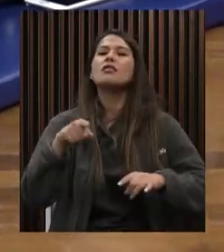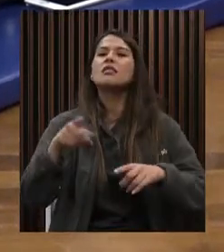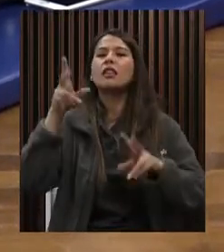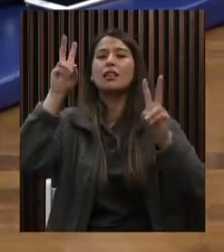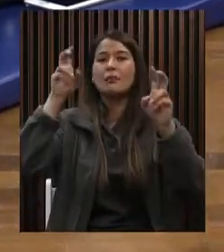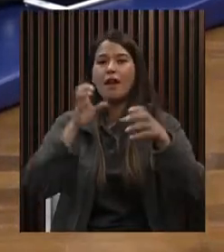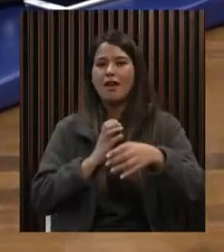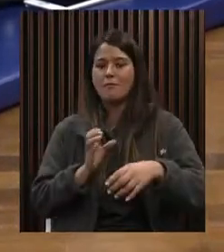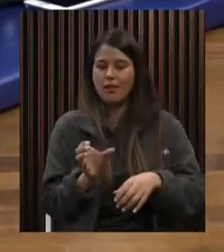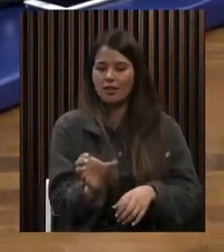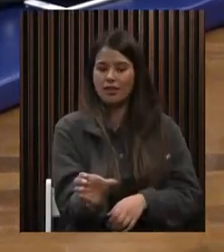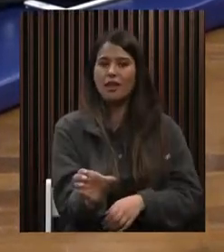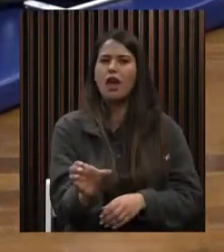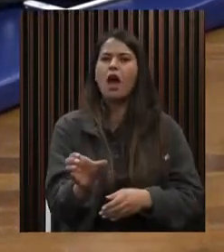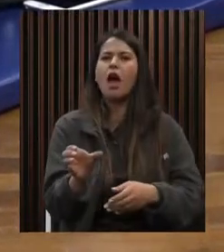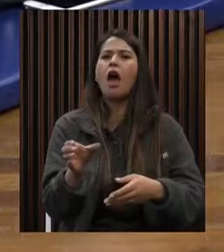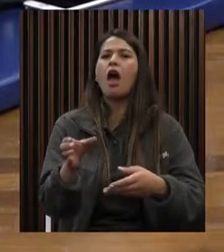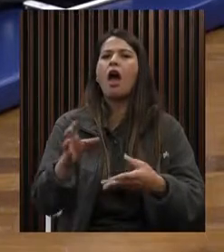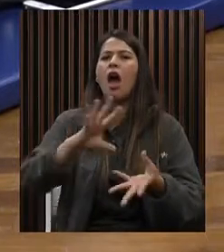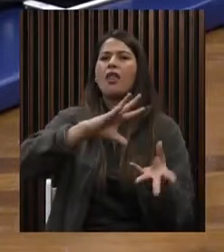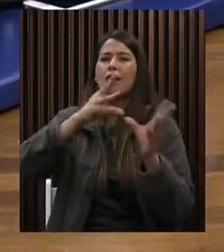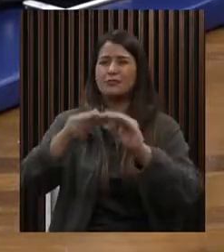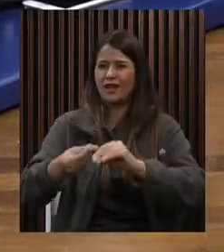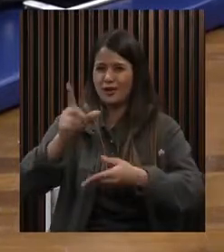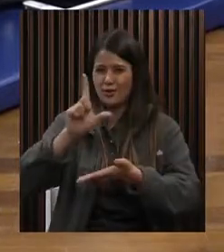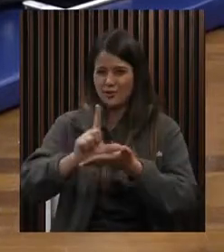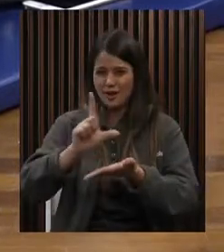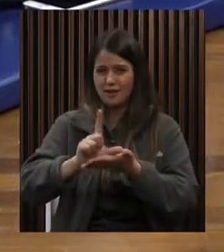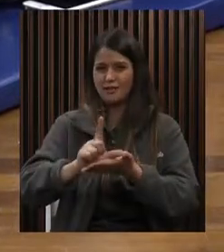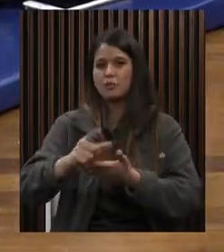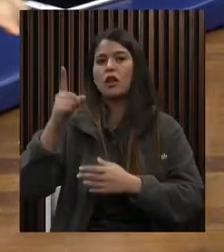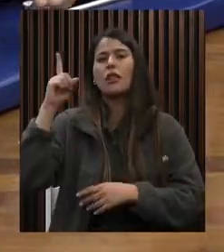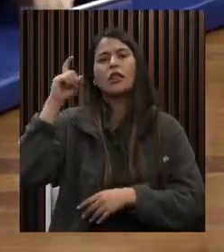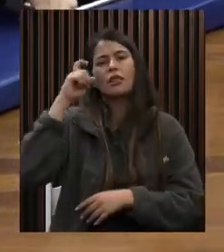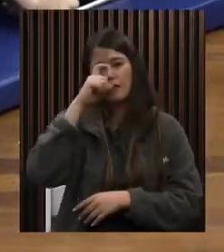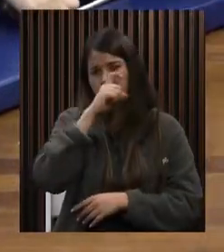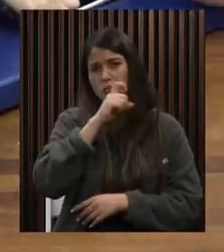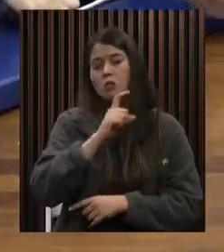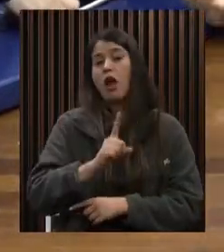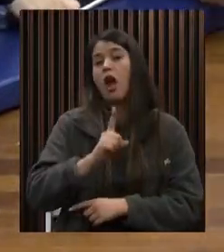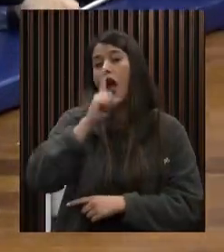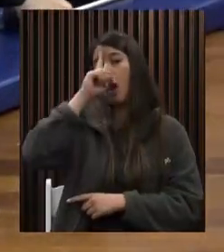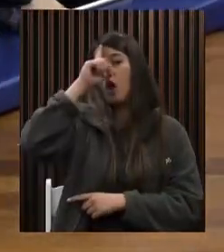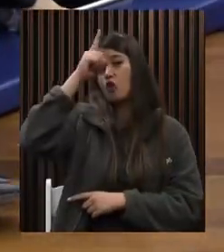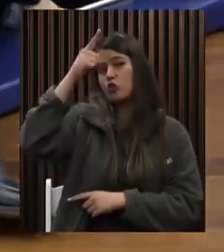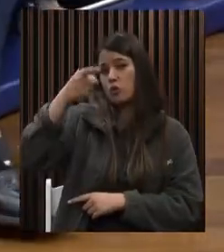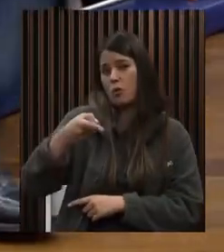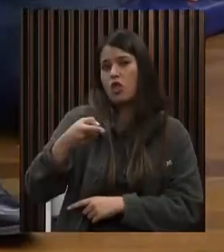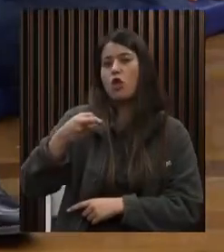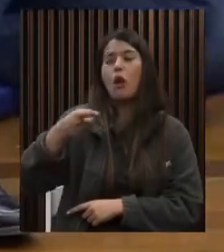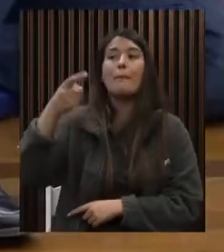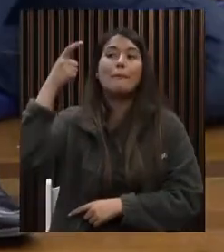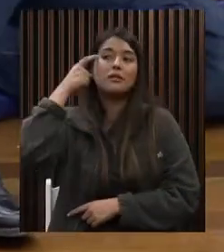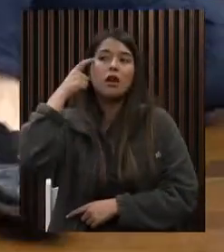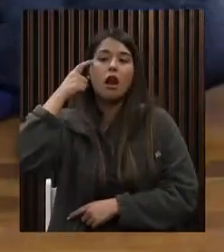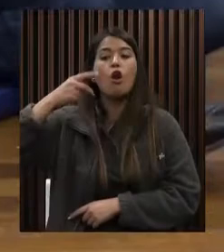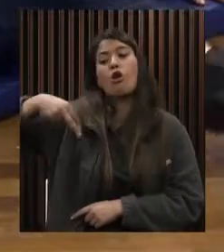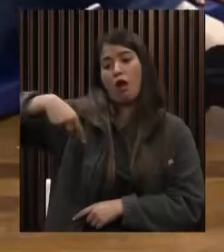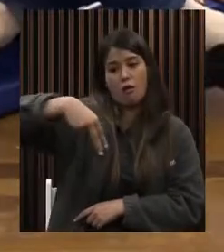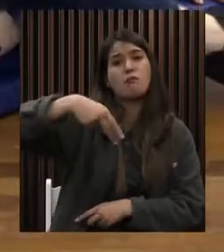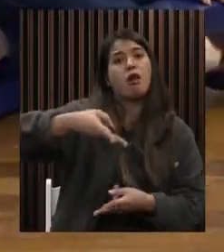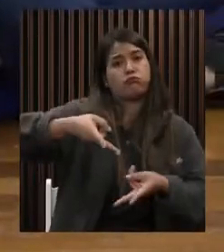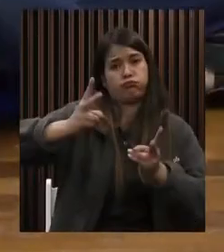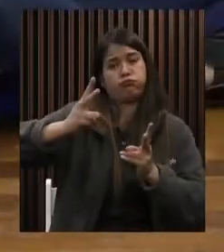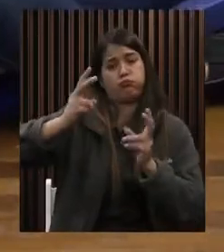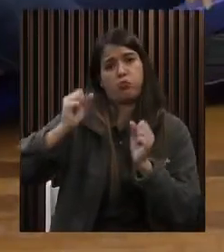por ir adaptando los lugares. Y eso es difícil porque estamos acostumbrados a pensar en los que podemos caminar, en los que podemos ver y en los